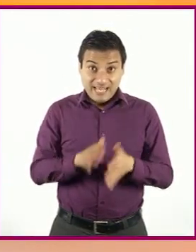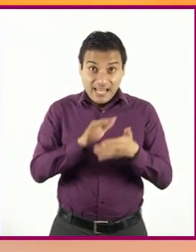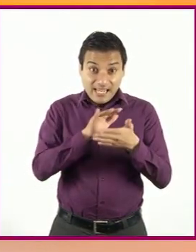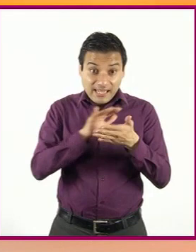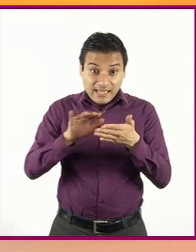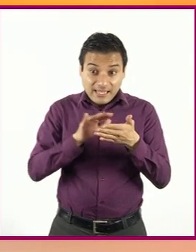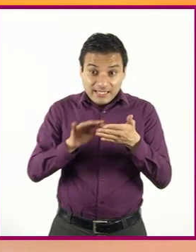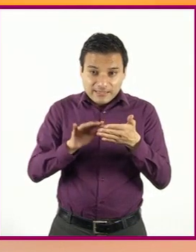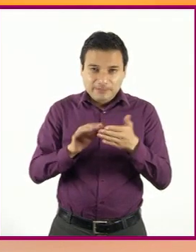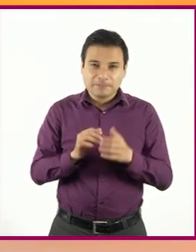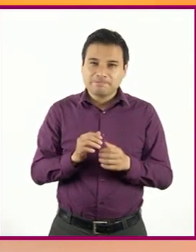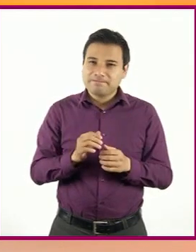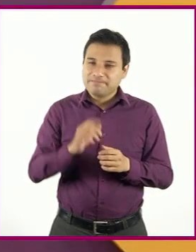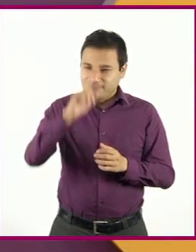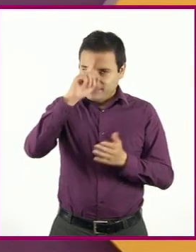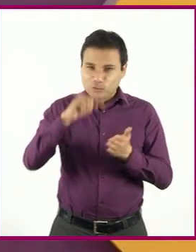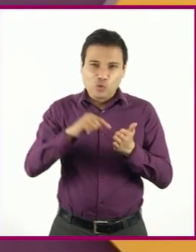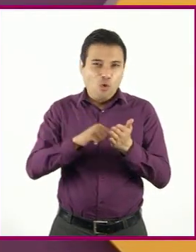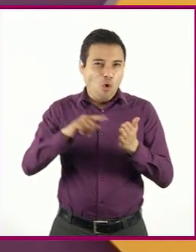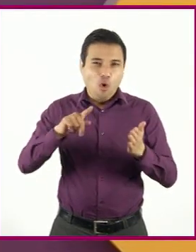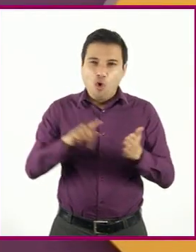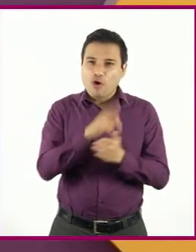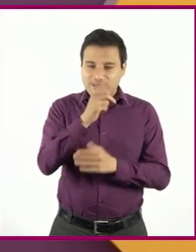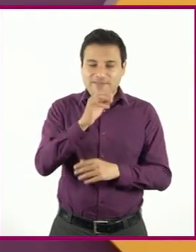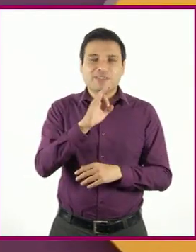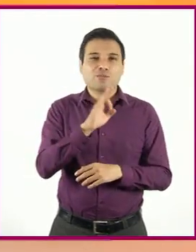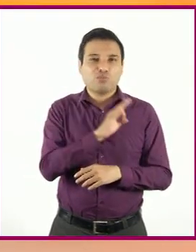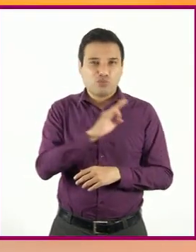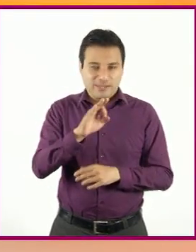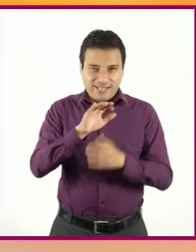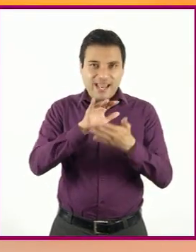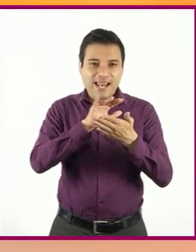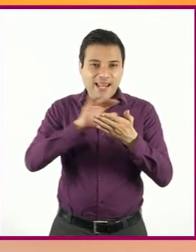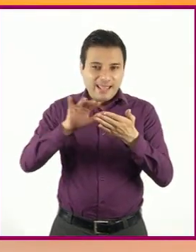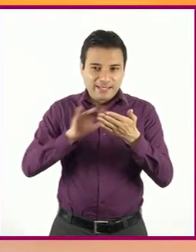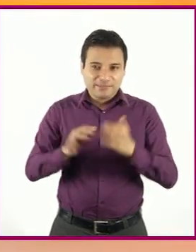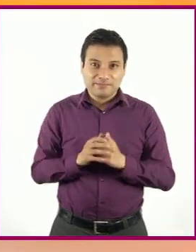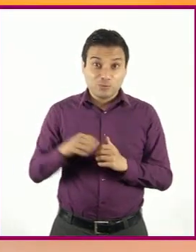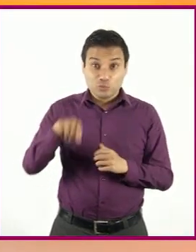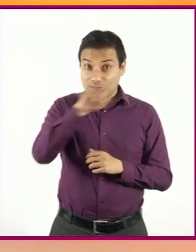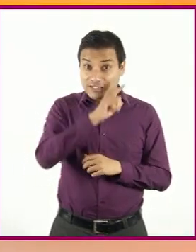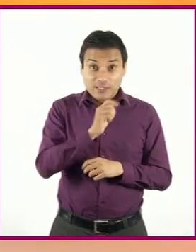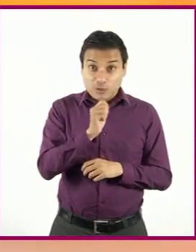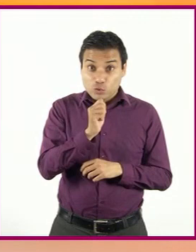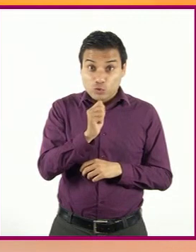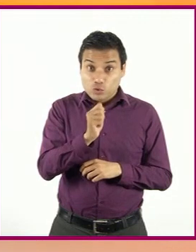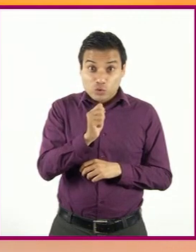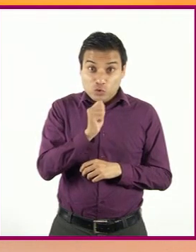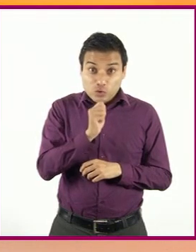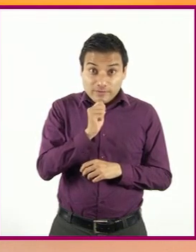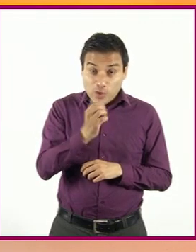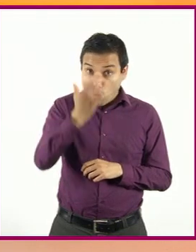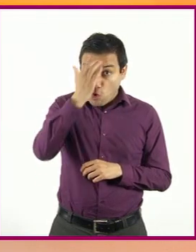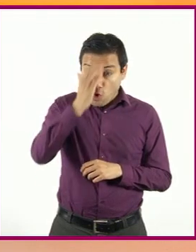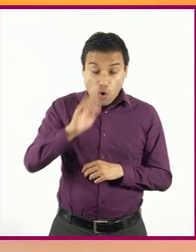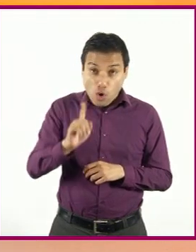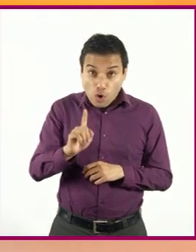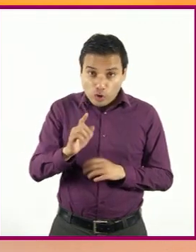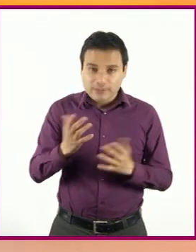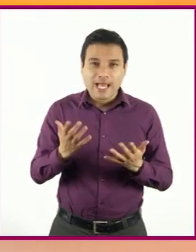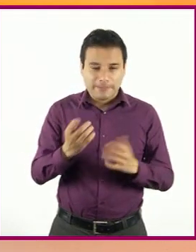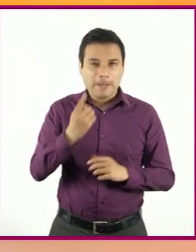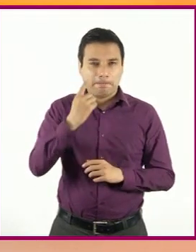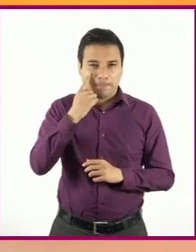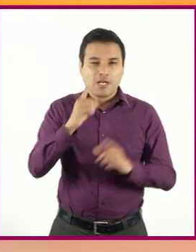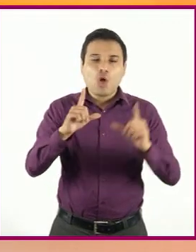seguramente tendrán muchas ganas de volver a sumergirse en sus páginas. Para quien todavía no tiene el gusto de empaparse con esta historia, les preparé